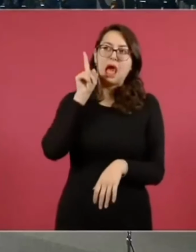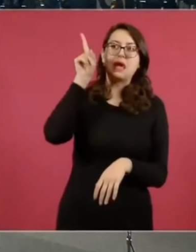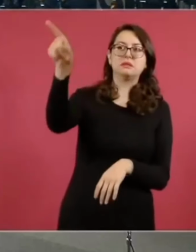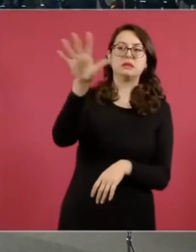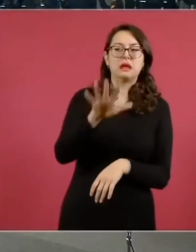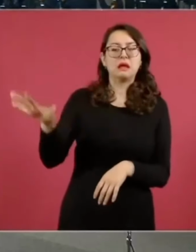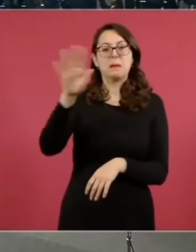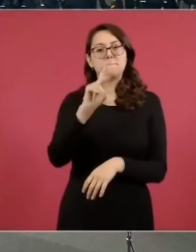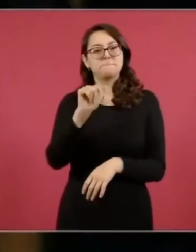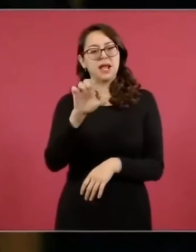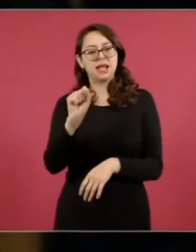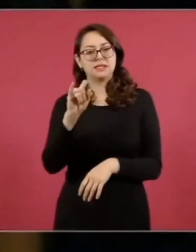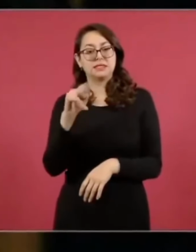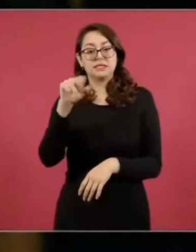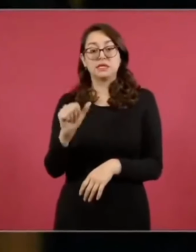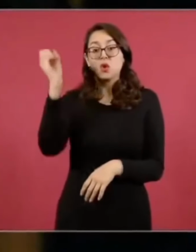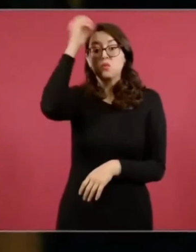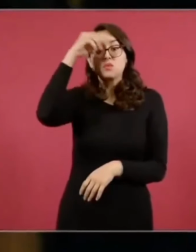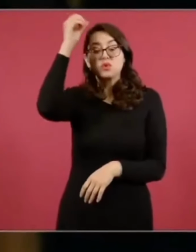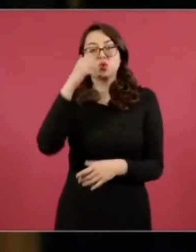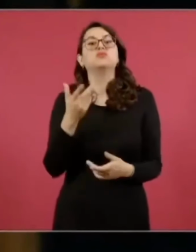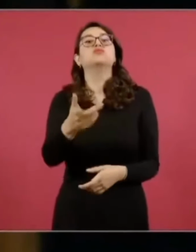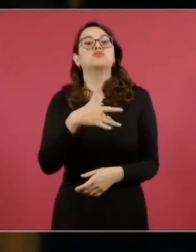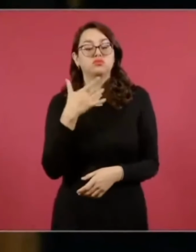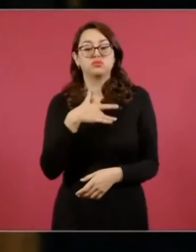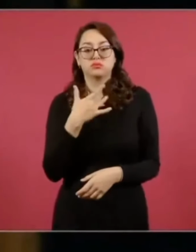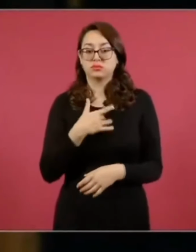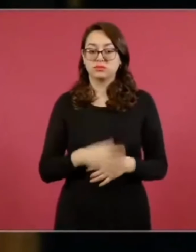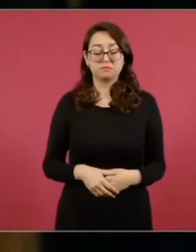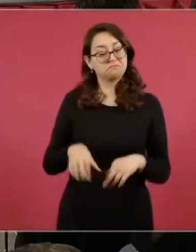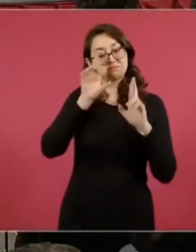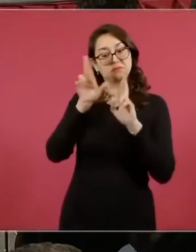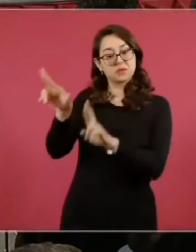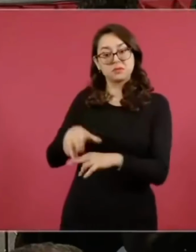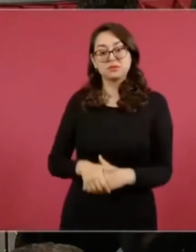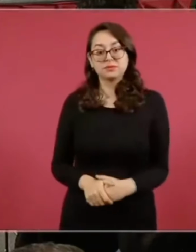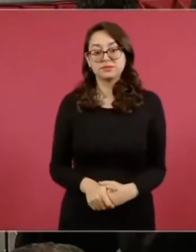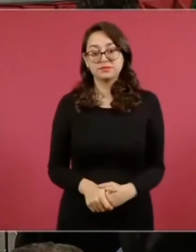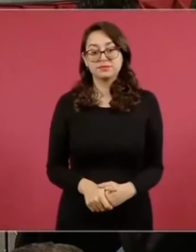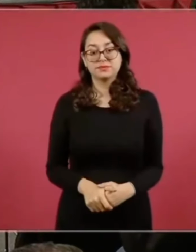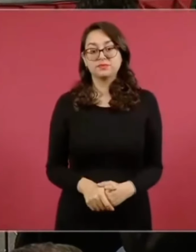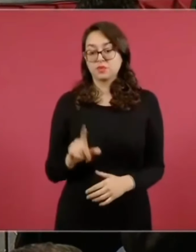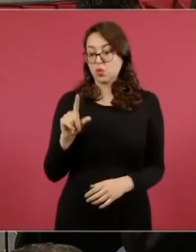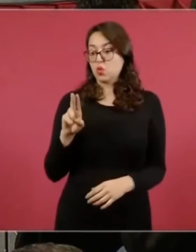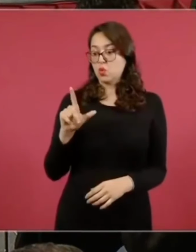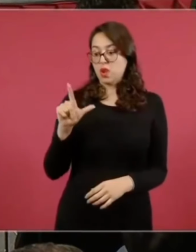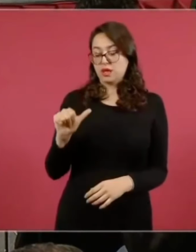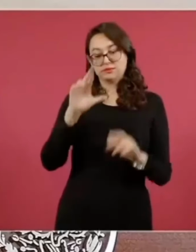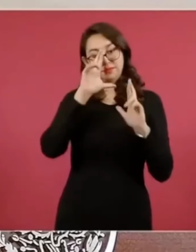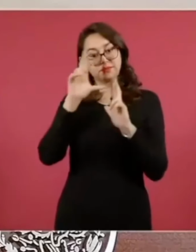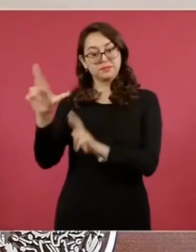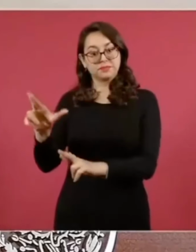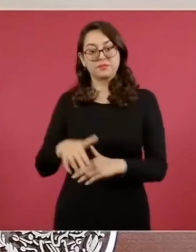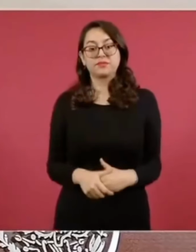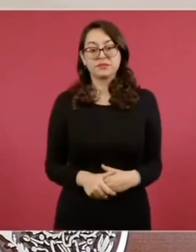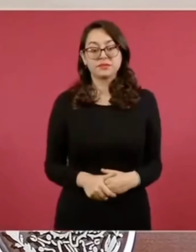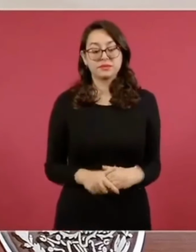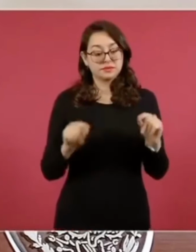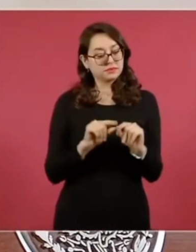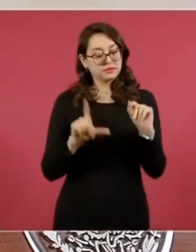y cuál es su opinión, presidente. Respeto mucho al presidente Lula, lo respeto mucho. Nosotros tenemos una